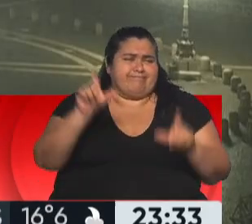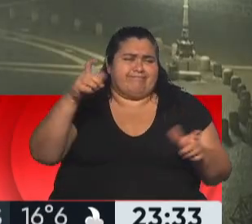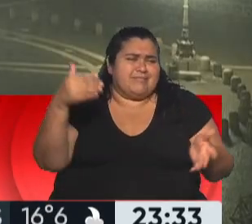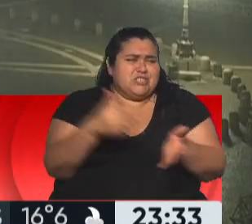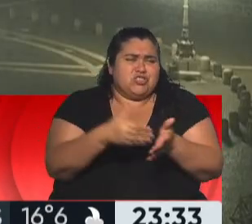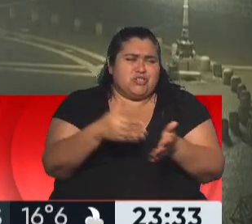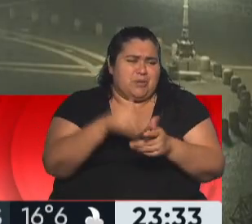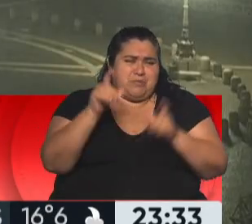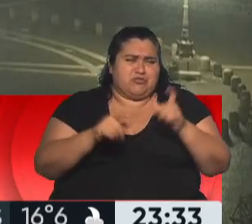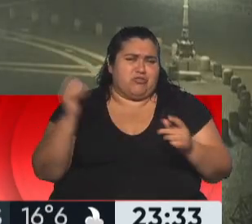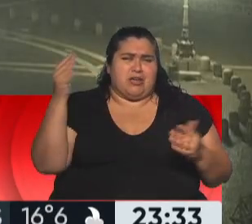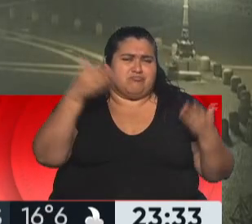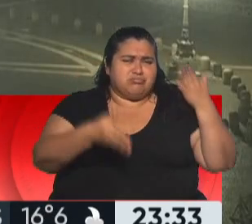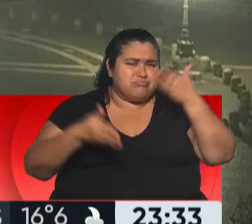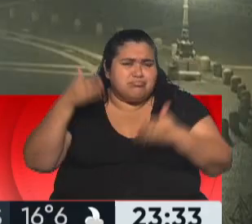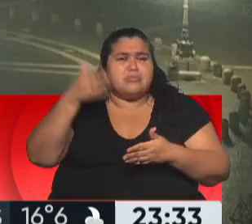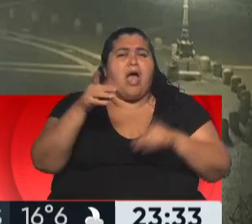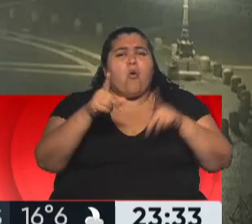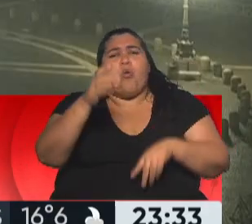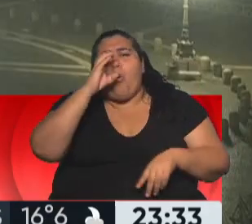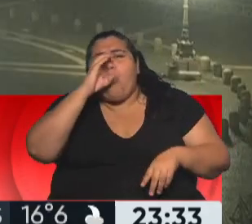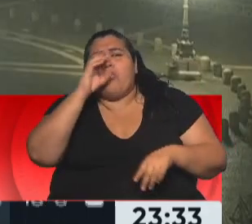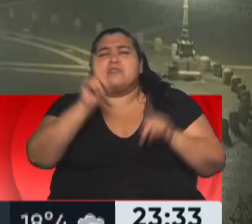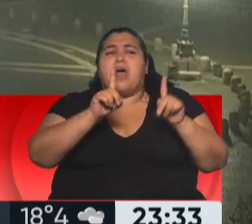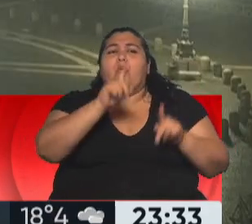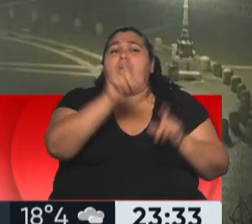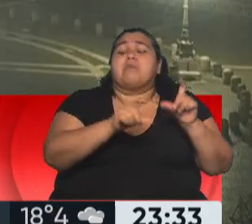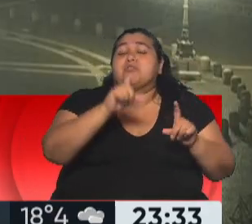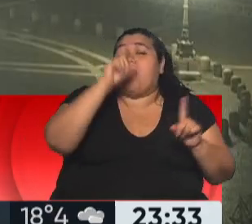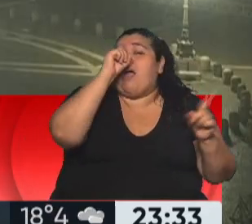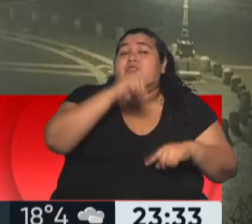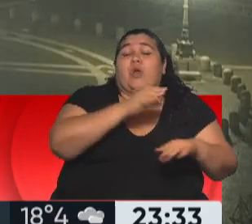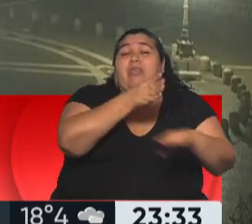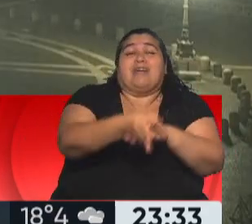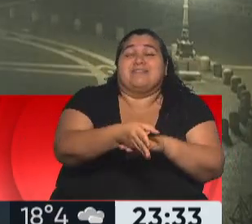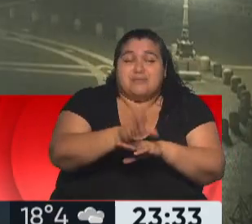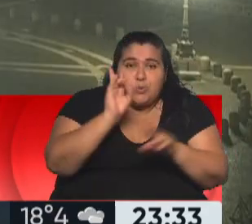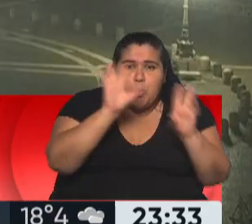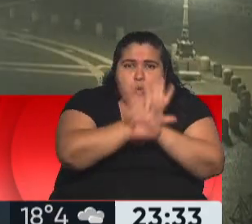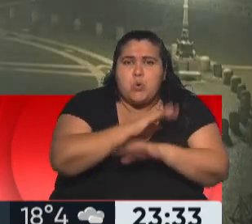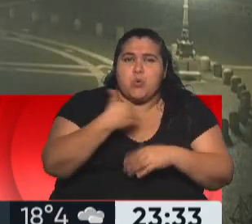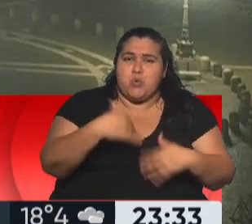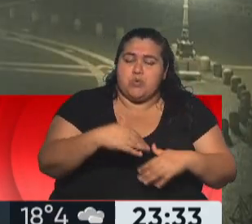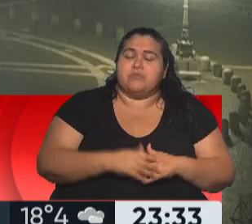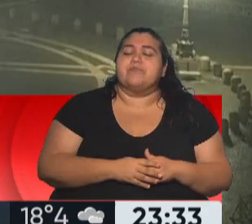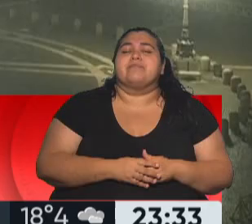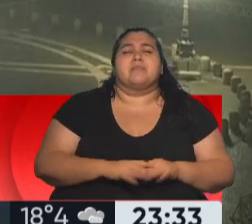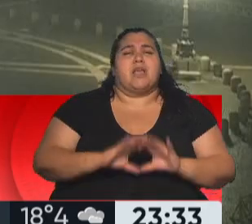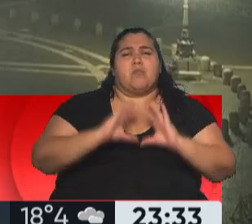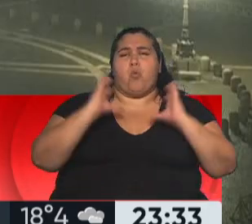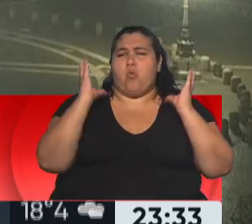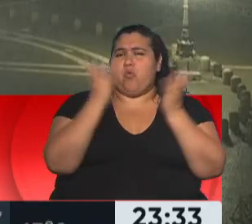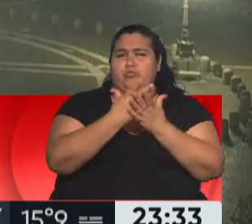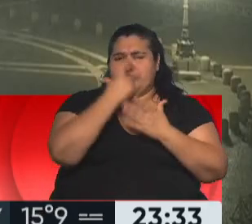de fieles, algunos curiosos, otros que de casualidad habrán ido allí de turistas. Pero lo cierto es que el mundo está